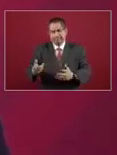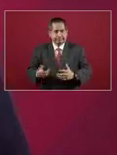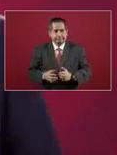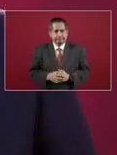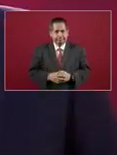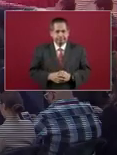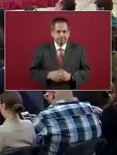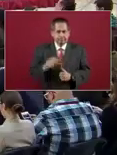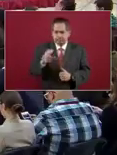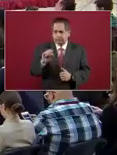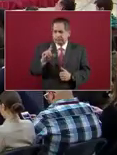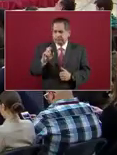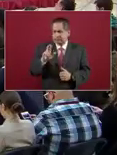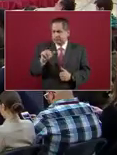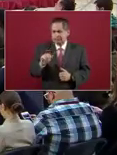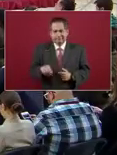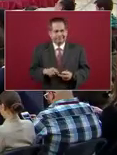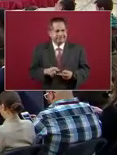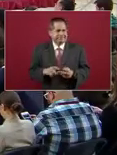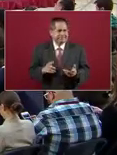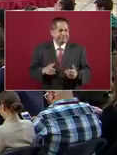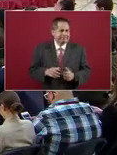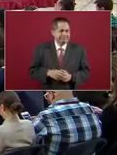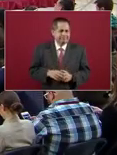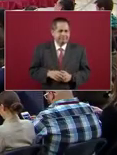el cólera,